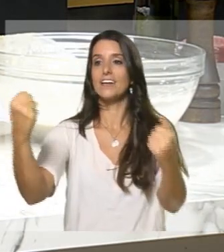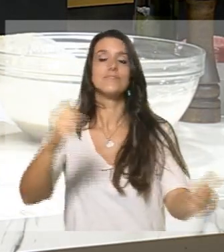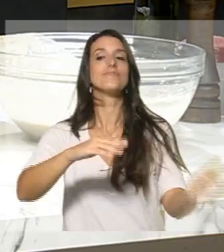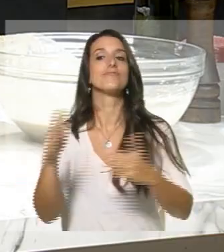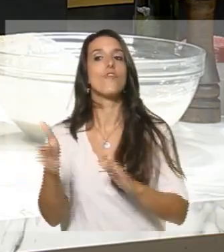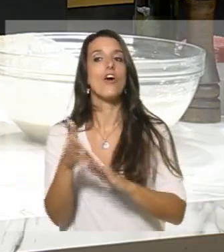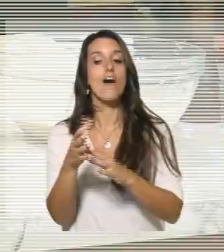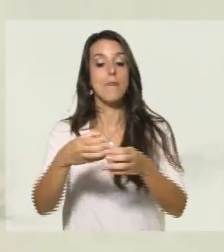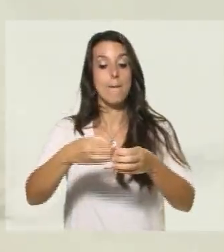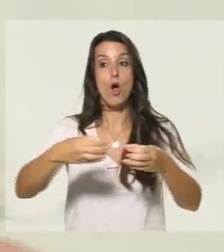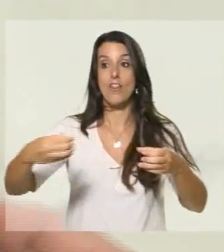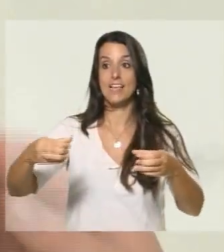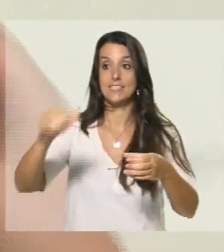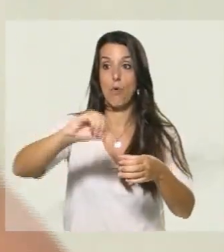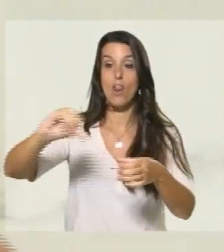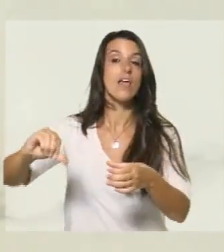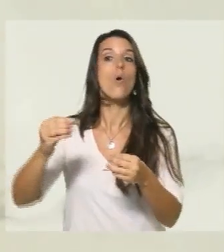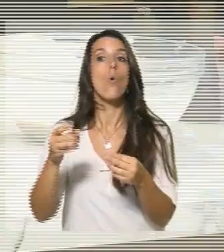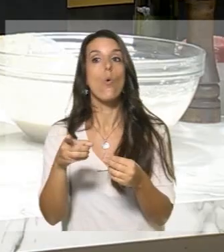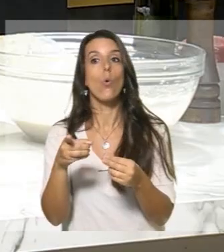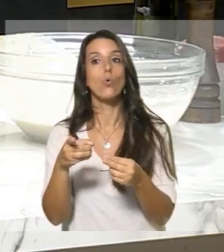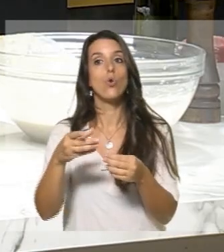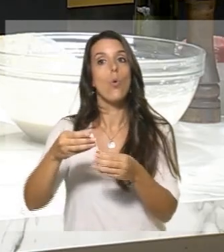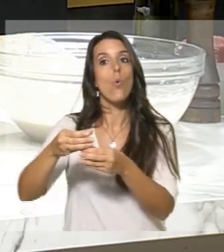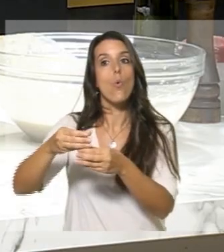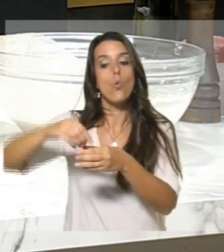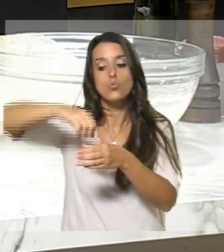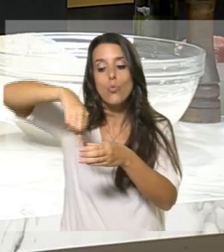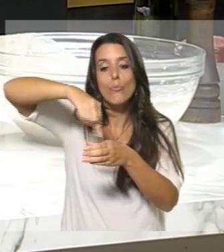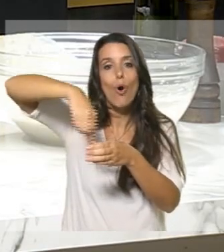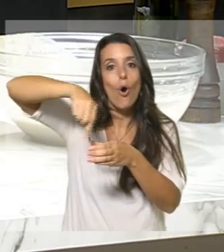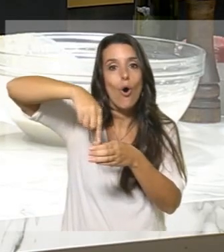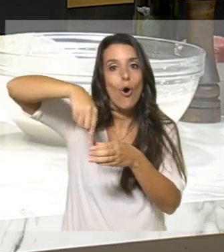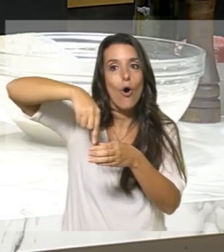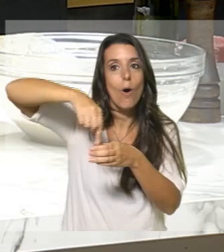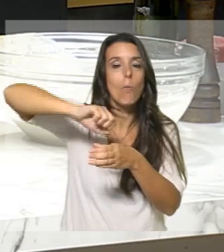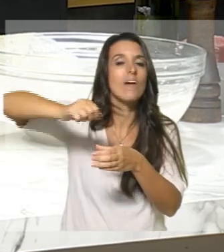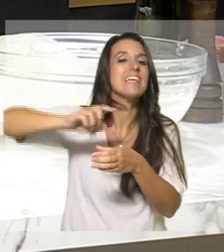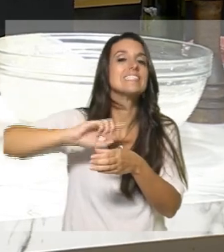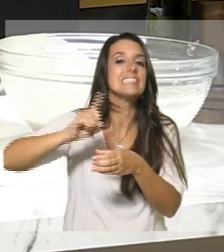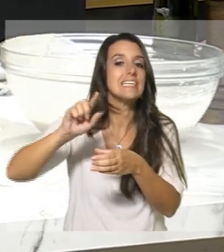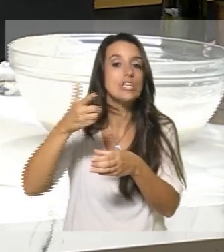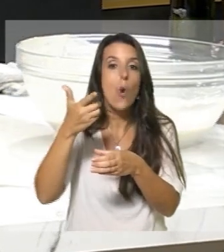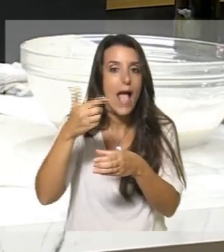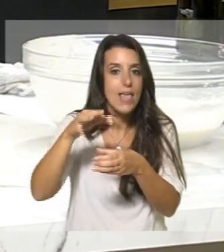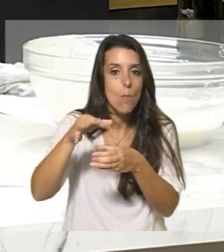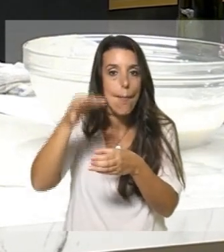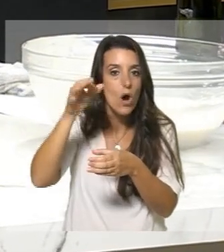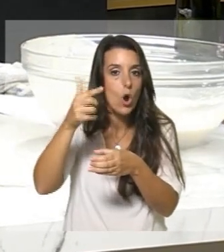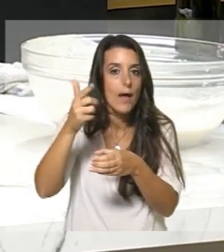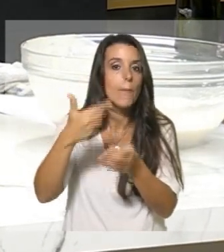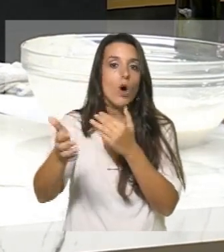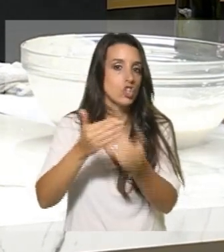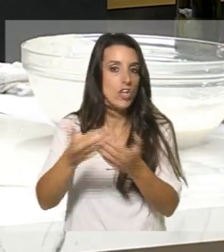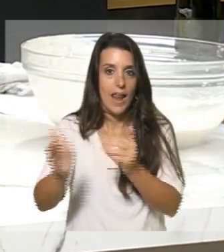los moldes. En este caso tienen un molde de tubo chiquitito, como si fuera para flanes, pero lo pueden hacer sin tubo. Si tienen molde chico sin tubo, lo hacen flan, sin tubo.